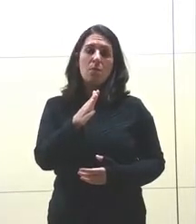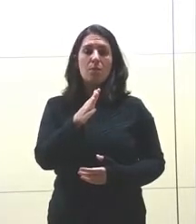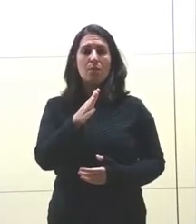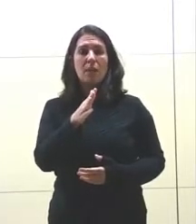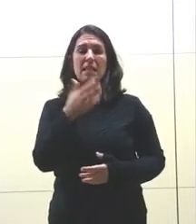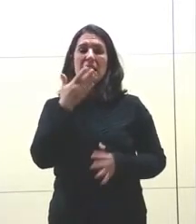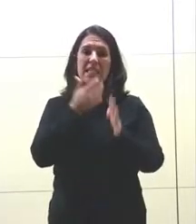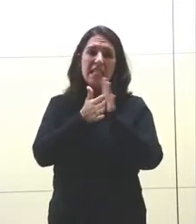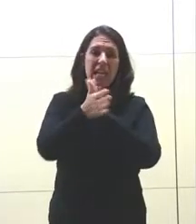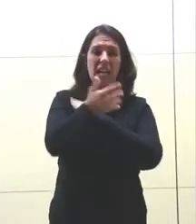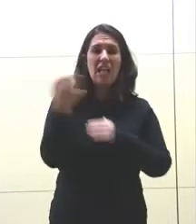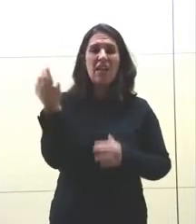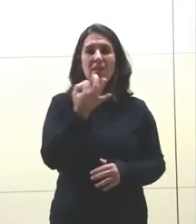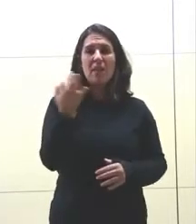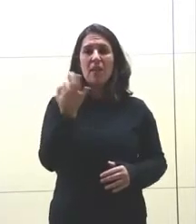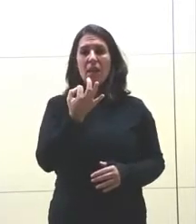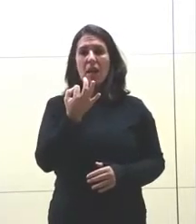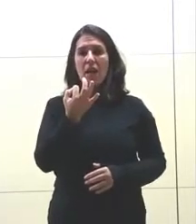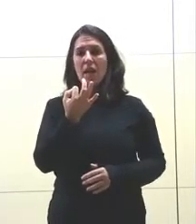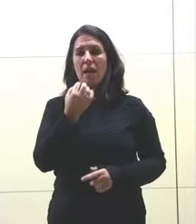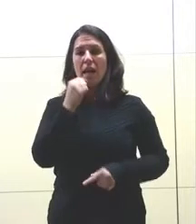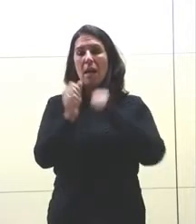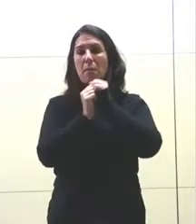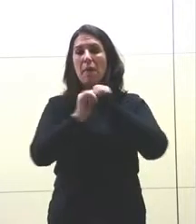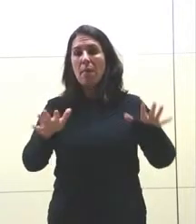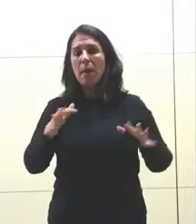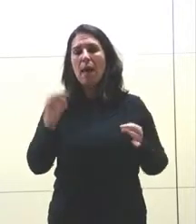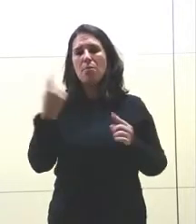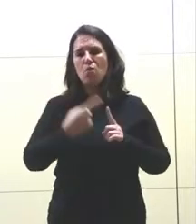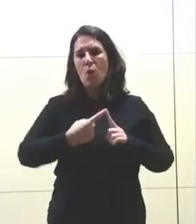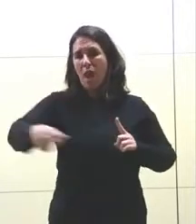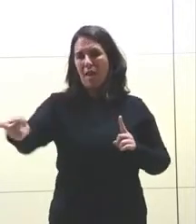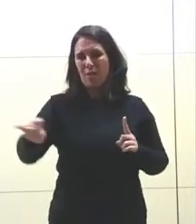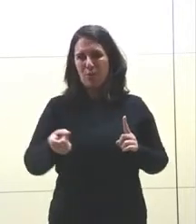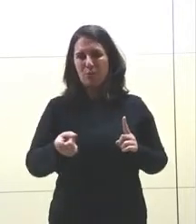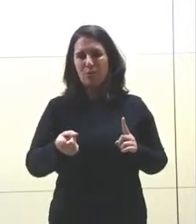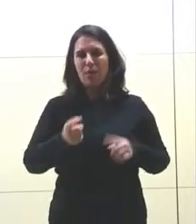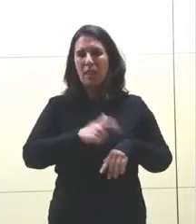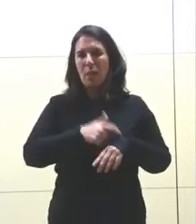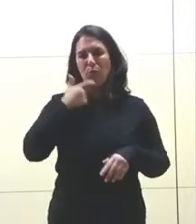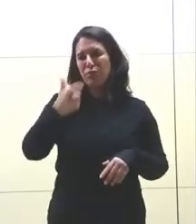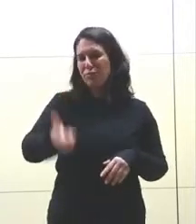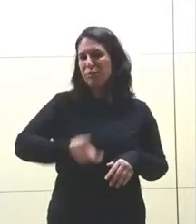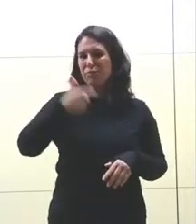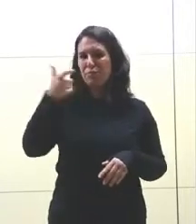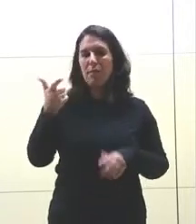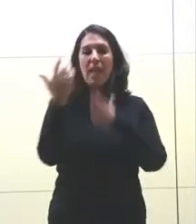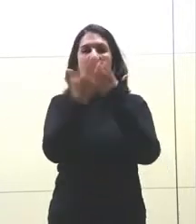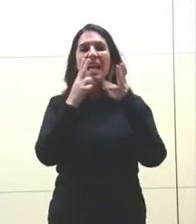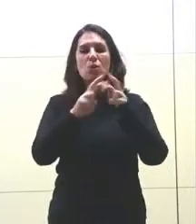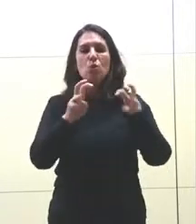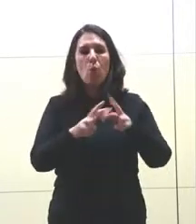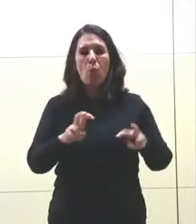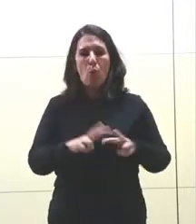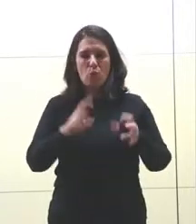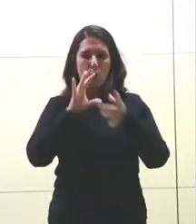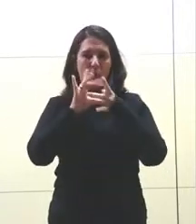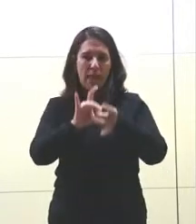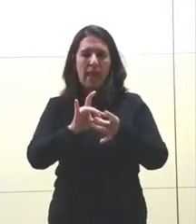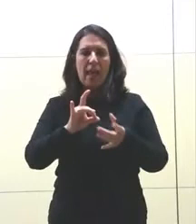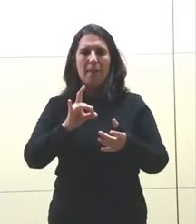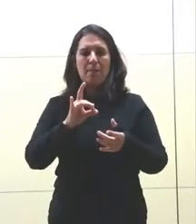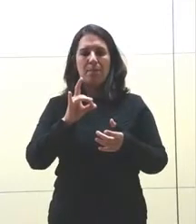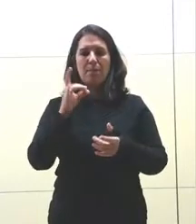significa que tendríamos epidemia durante mucho tiempo. Los estudios que se han hecho en España de seroprevalencia de